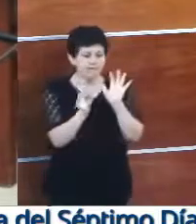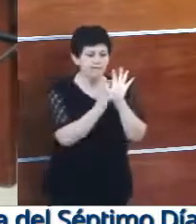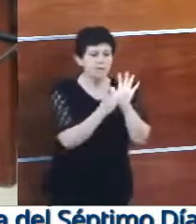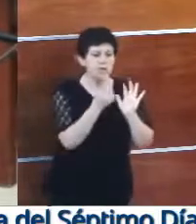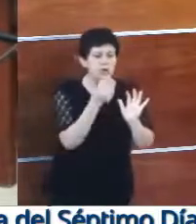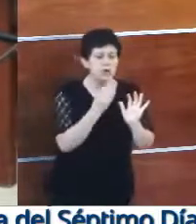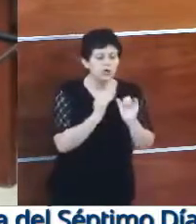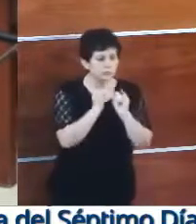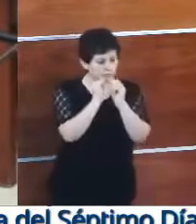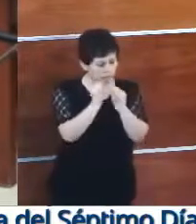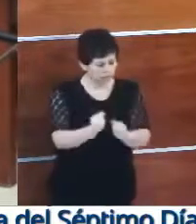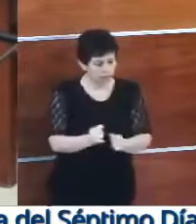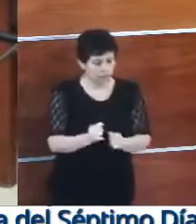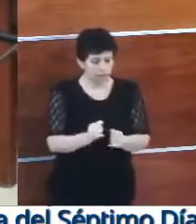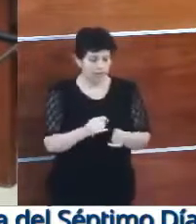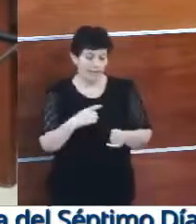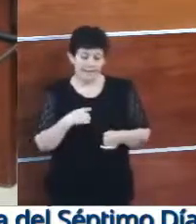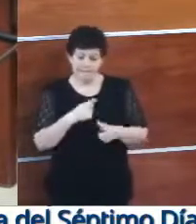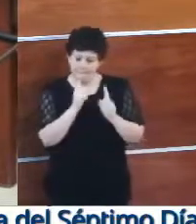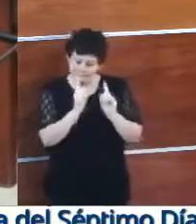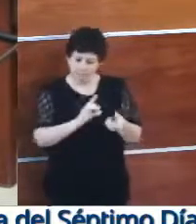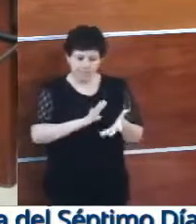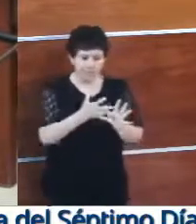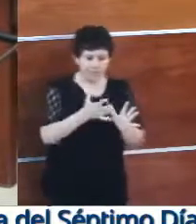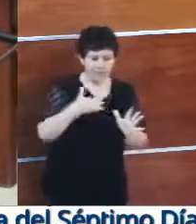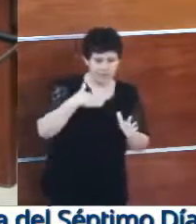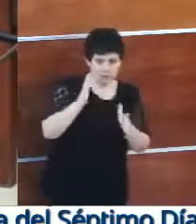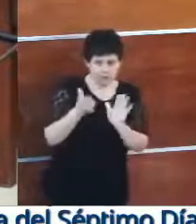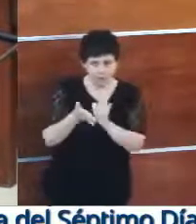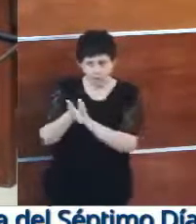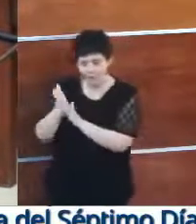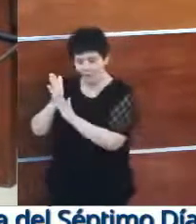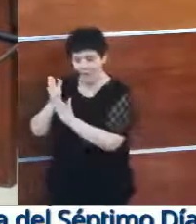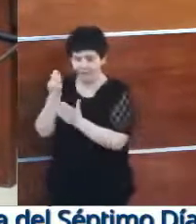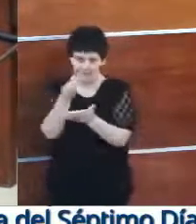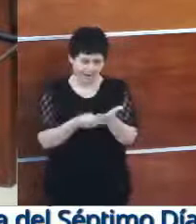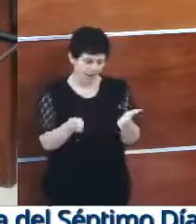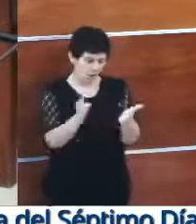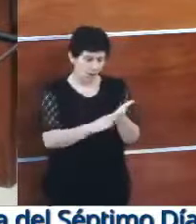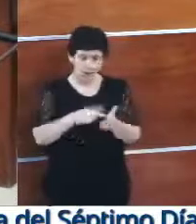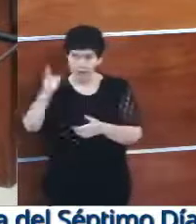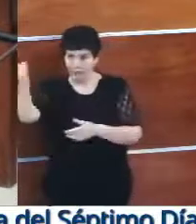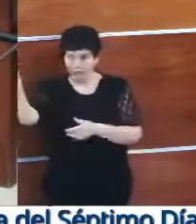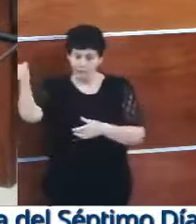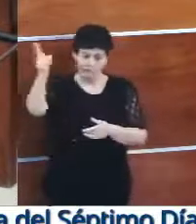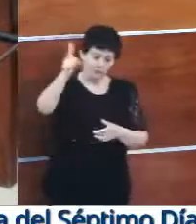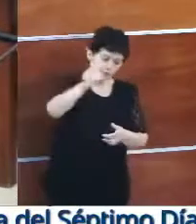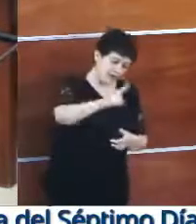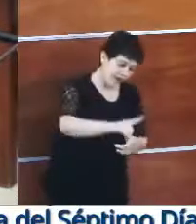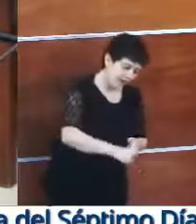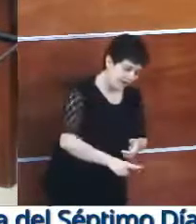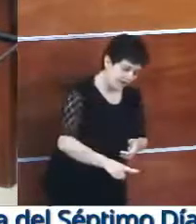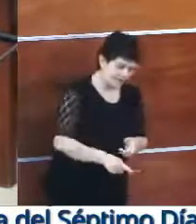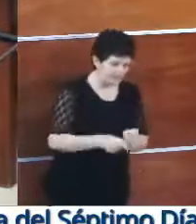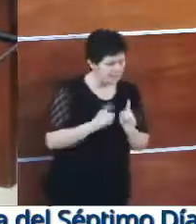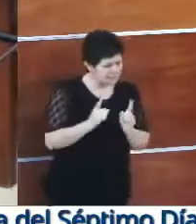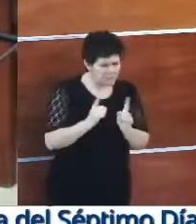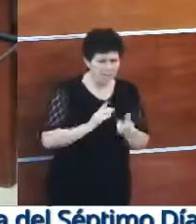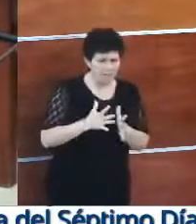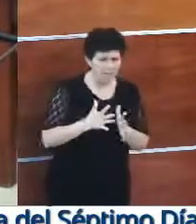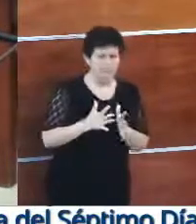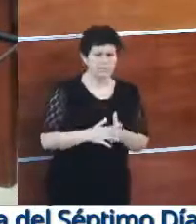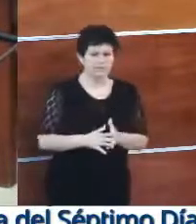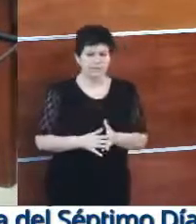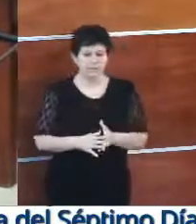como le han visto ir, Él volverá. Jesús va a venir de forma personal. Como Él se fue, Él volverá. Como